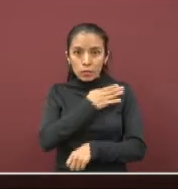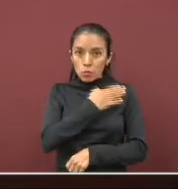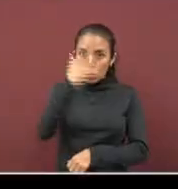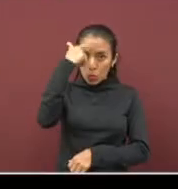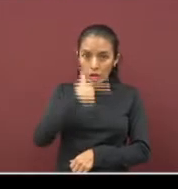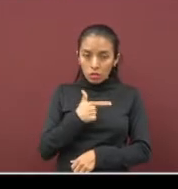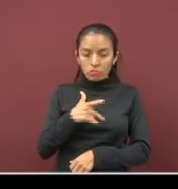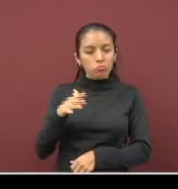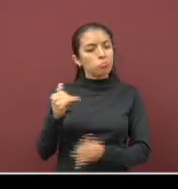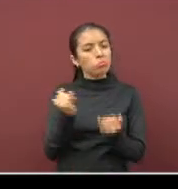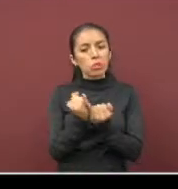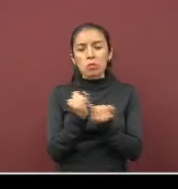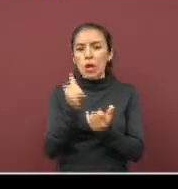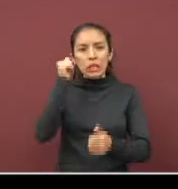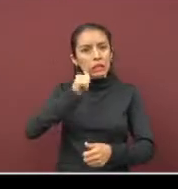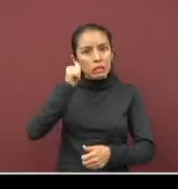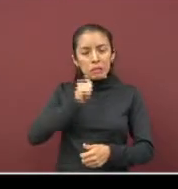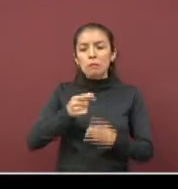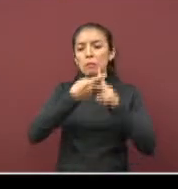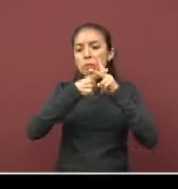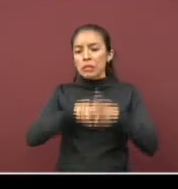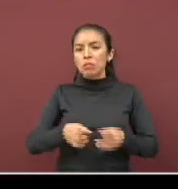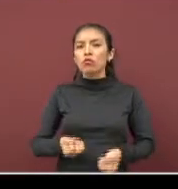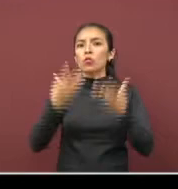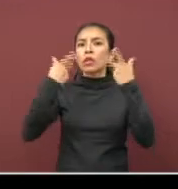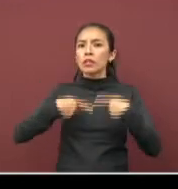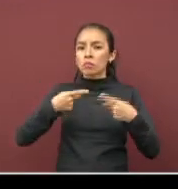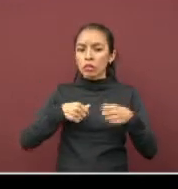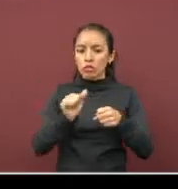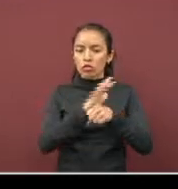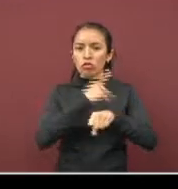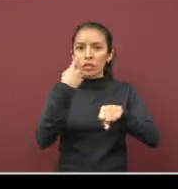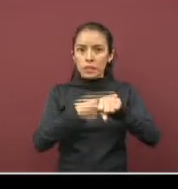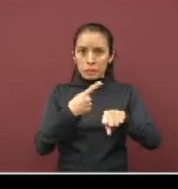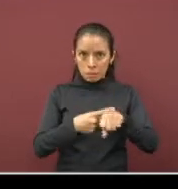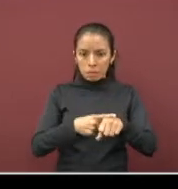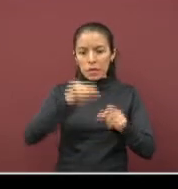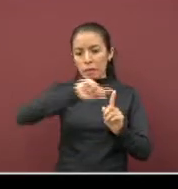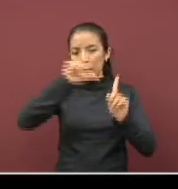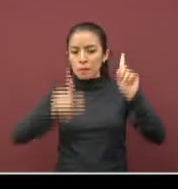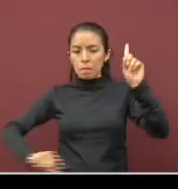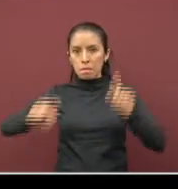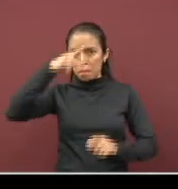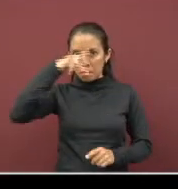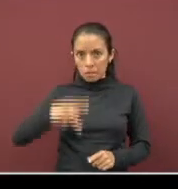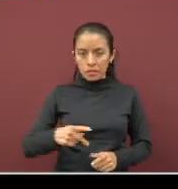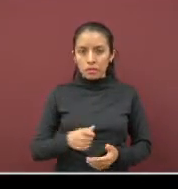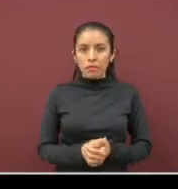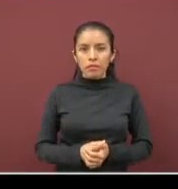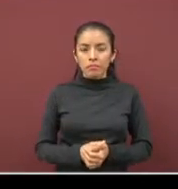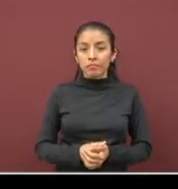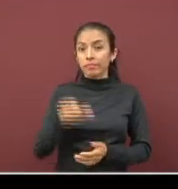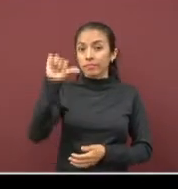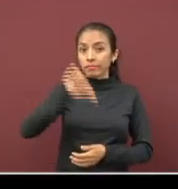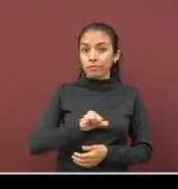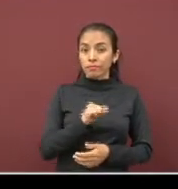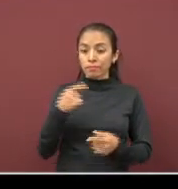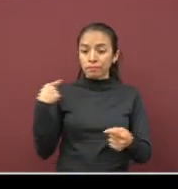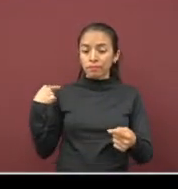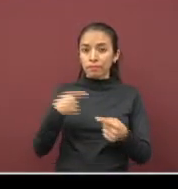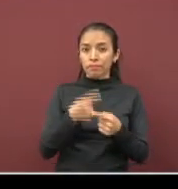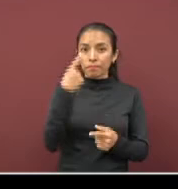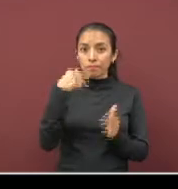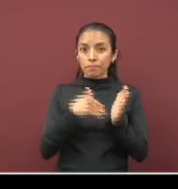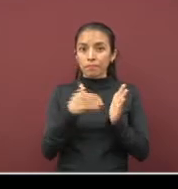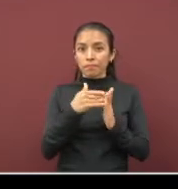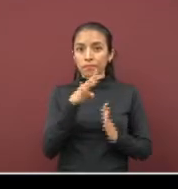todas las noches iniciamos con los casos positivos a kobe 19 registrados a nivel nacional hasta hoy se acumulan un